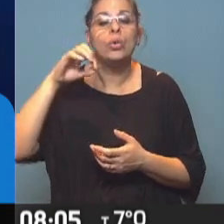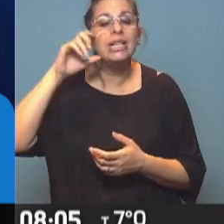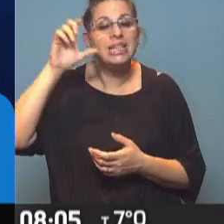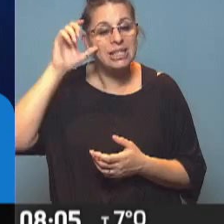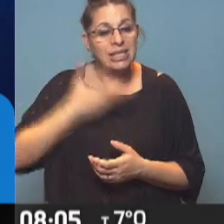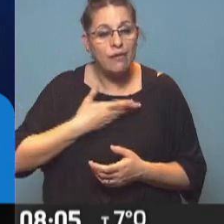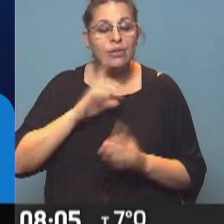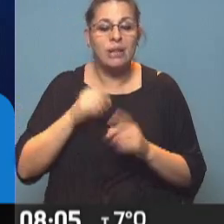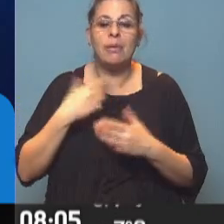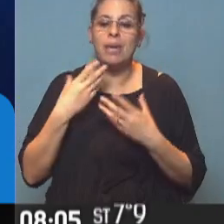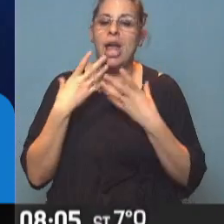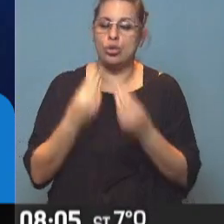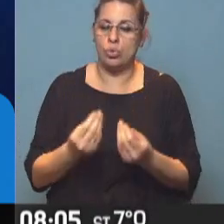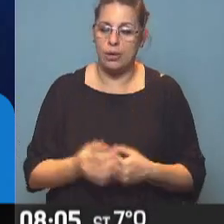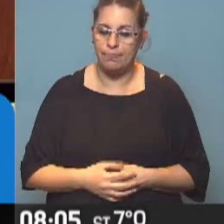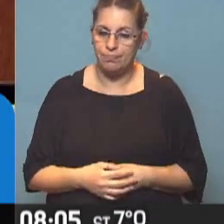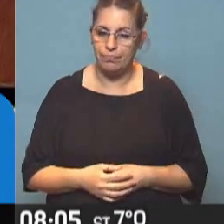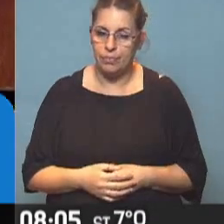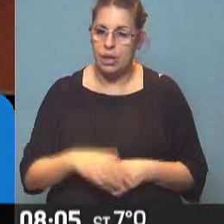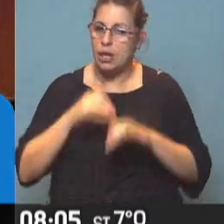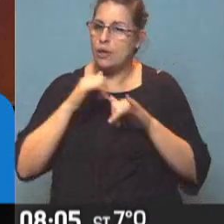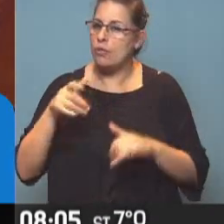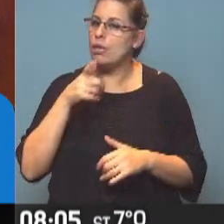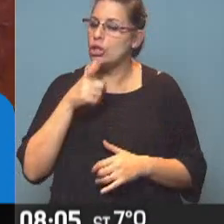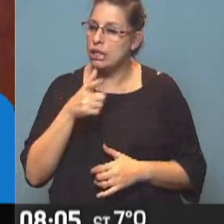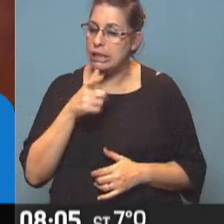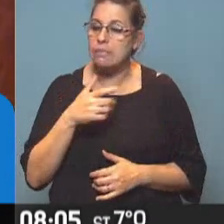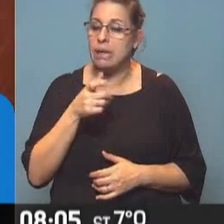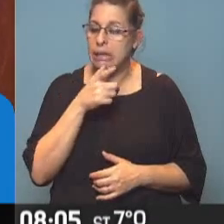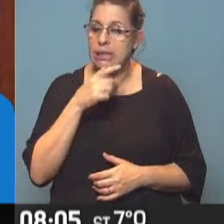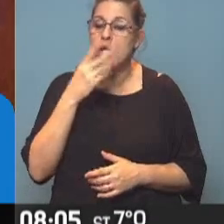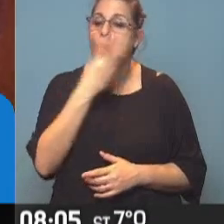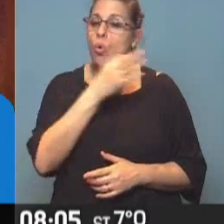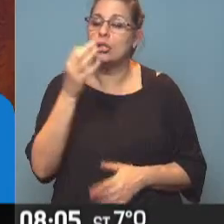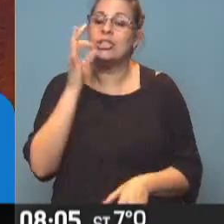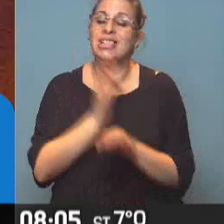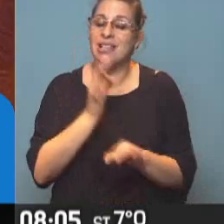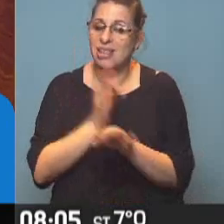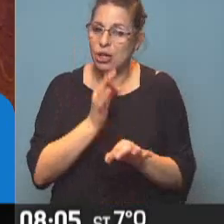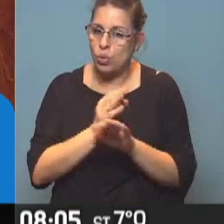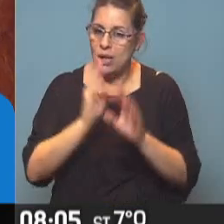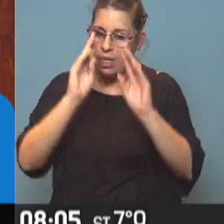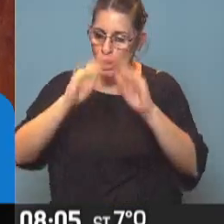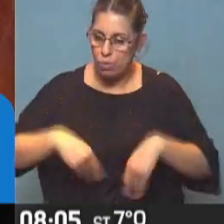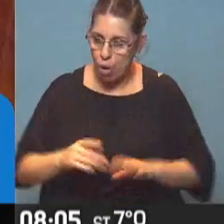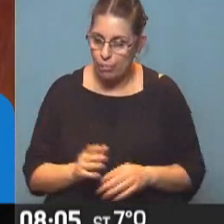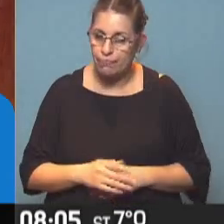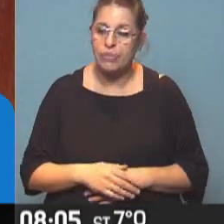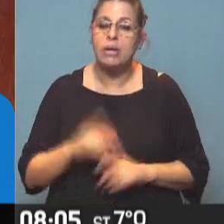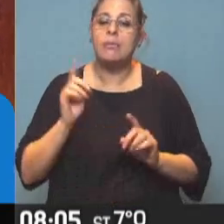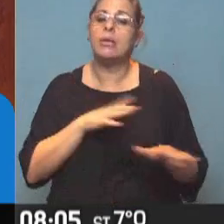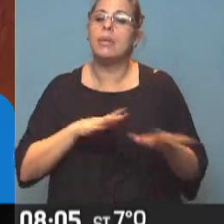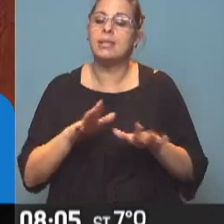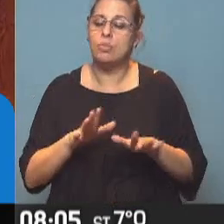línea para brindar ayuda. Roberto, la información indica que son 400 las escuelas que prácticamente se han derrumbado. En esta